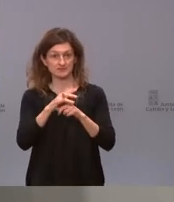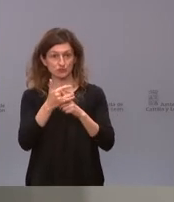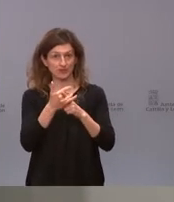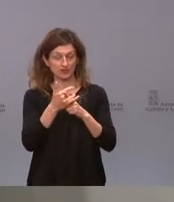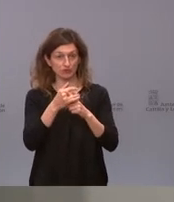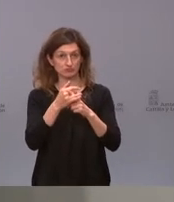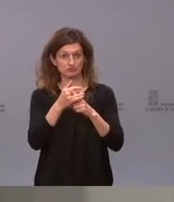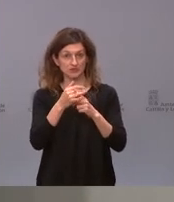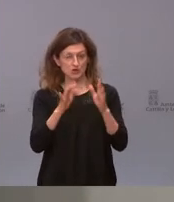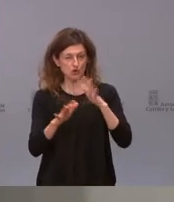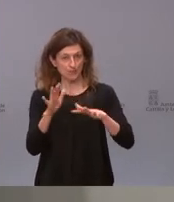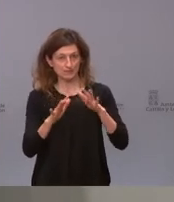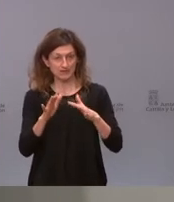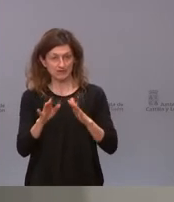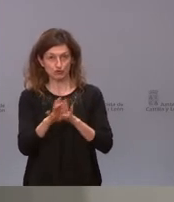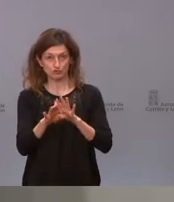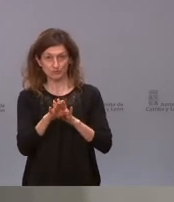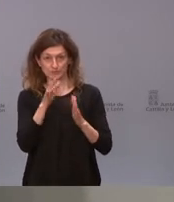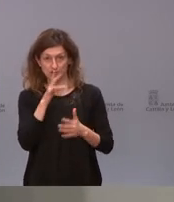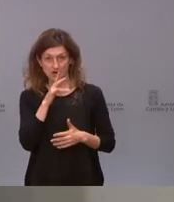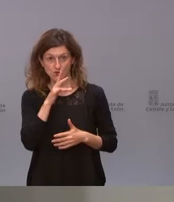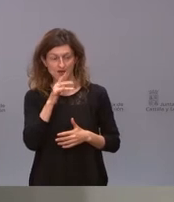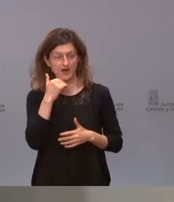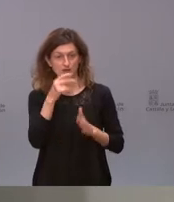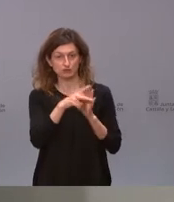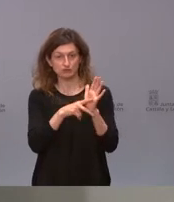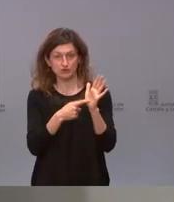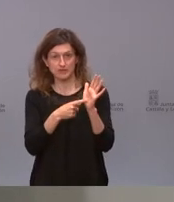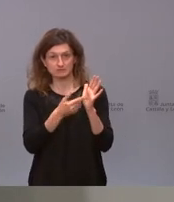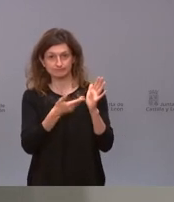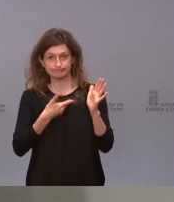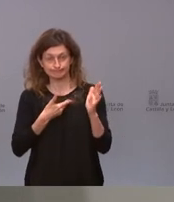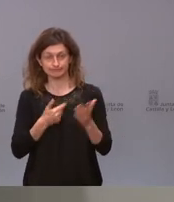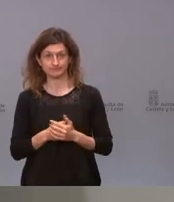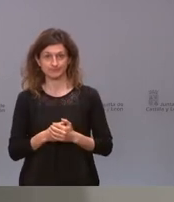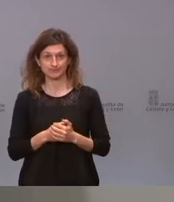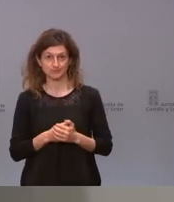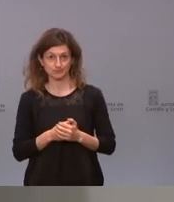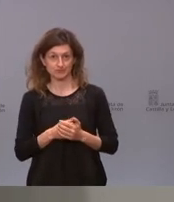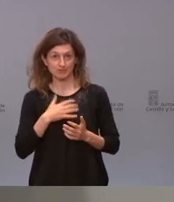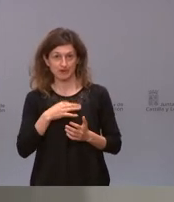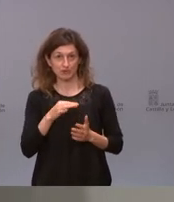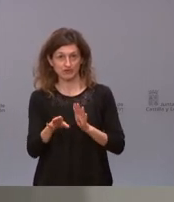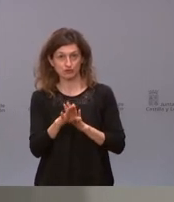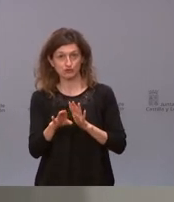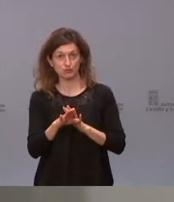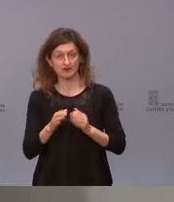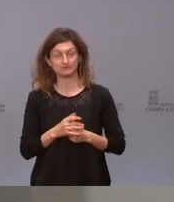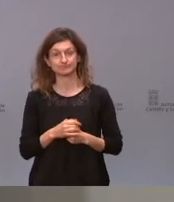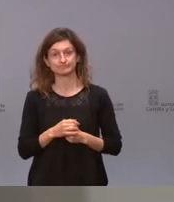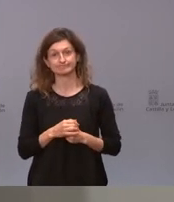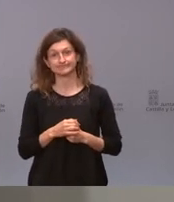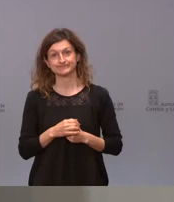y sanitaria compleja que seguimos en ella pues que hubieran las medidas que nos permitieran poder seguir adelante y lo que está claro